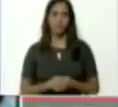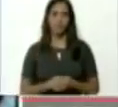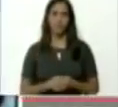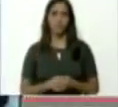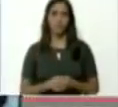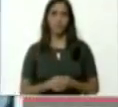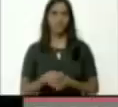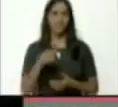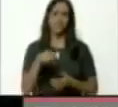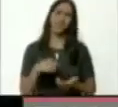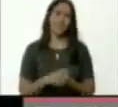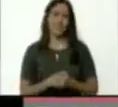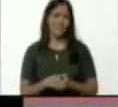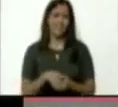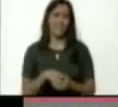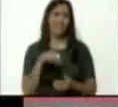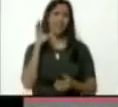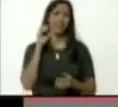No mames, qué asco.